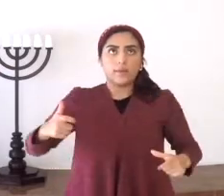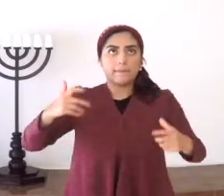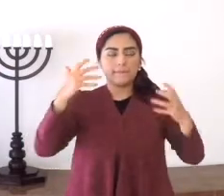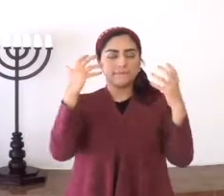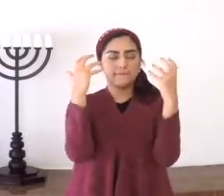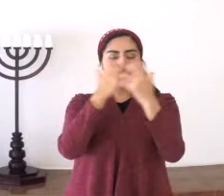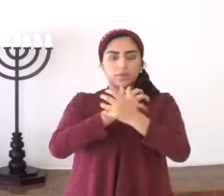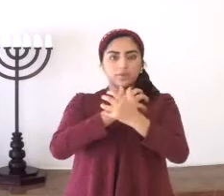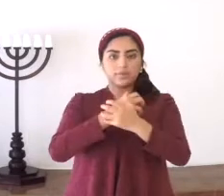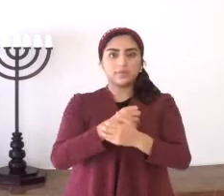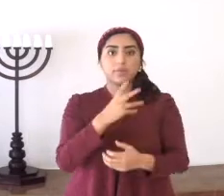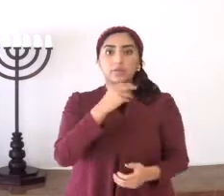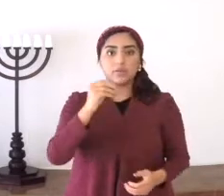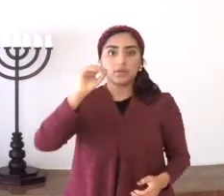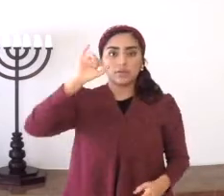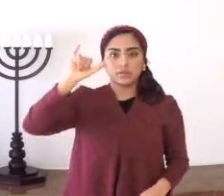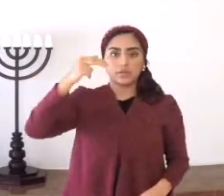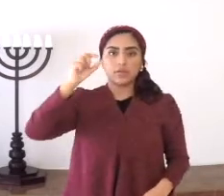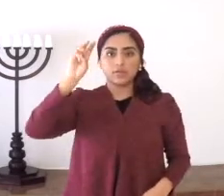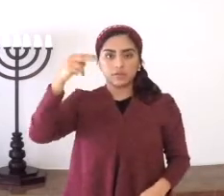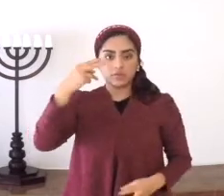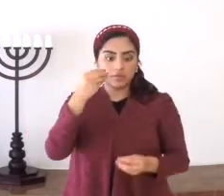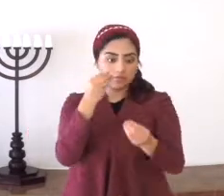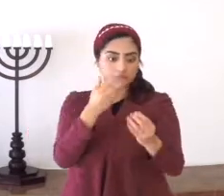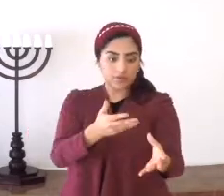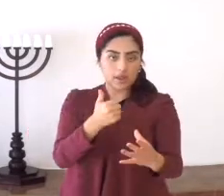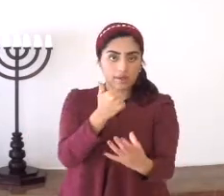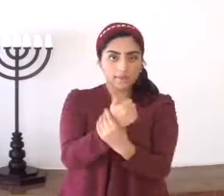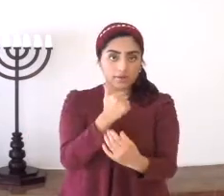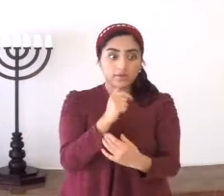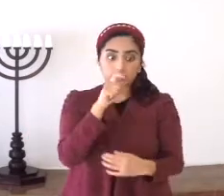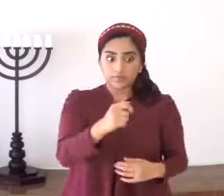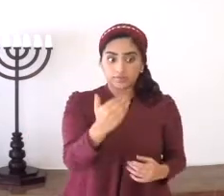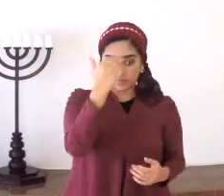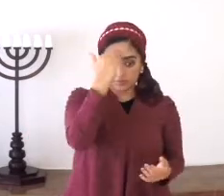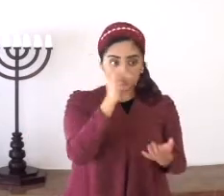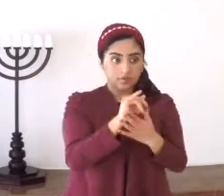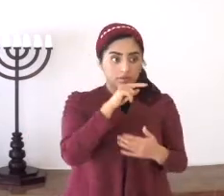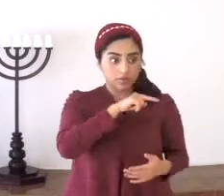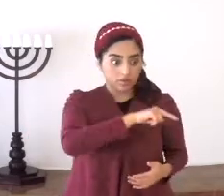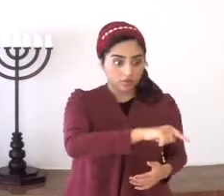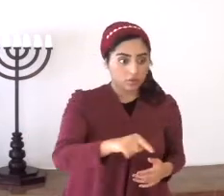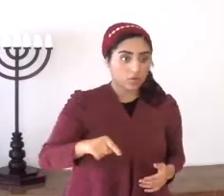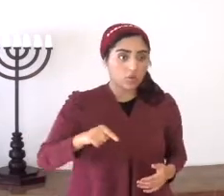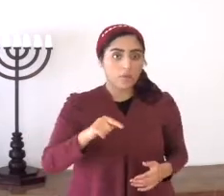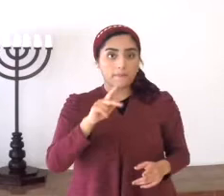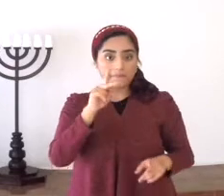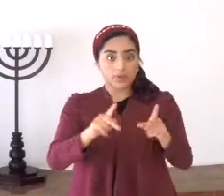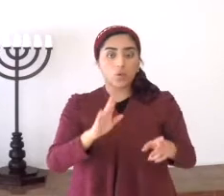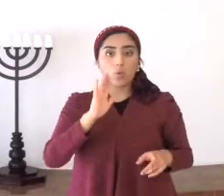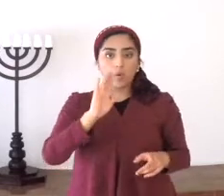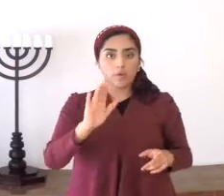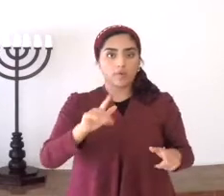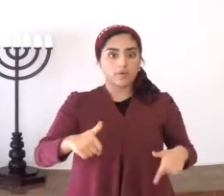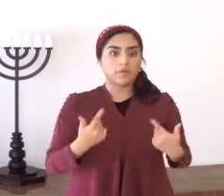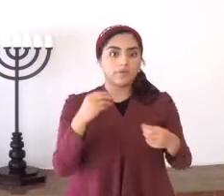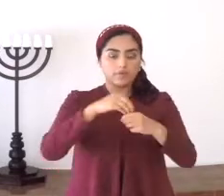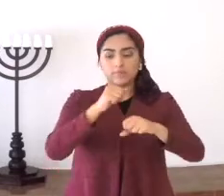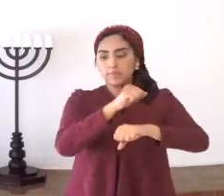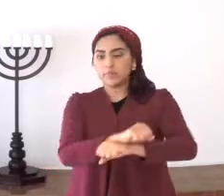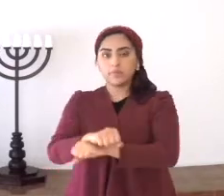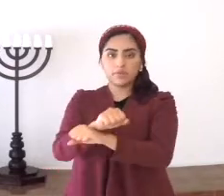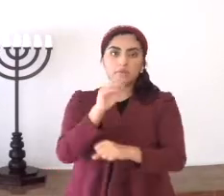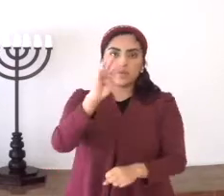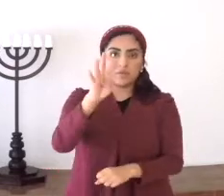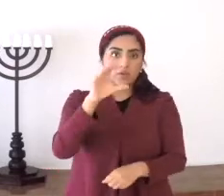que el temor de una grande oscuridad cayó sobre él. Entonces Yahweh dijo a Abraham, ten por cierto que tu